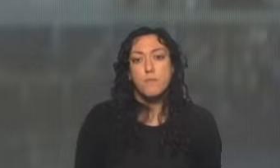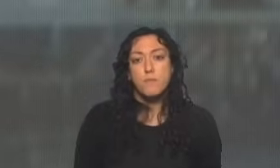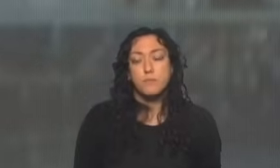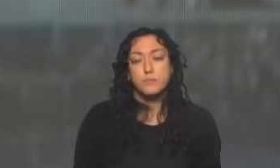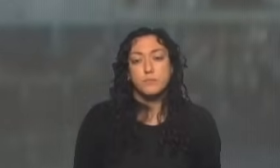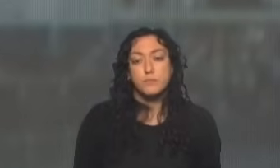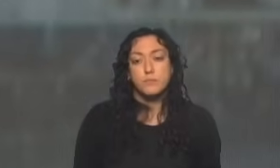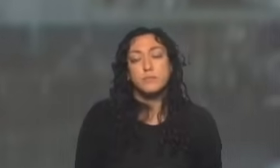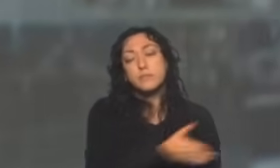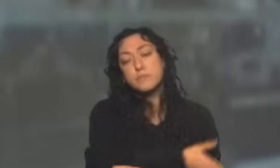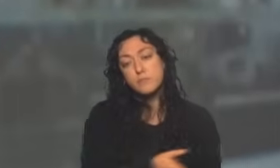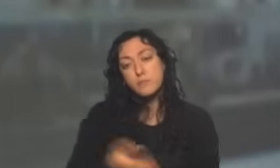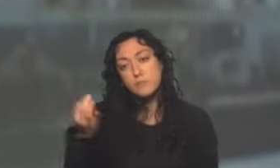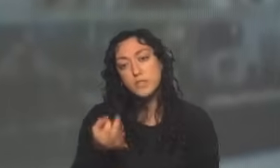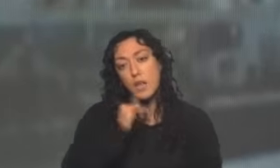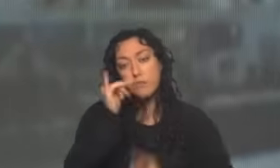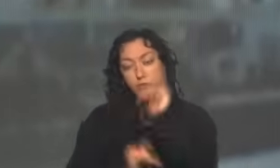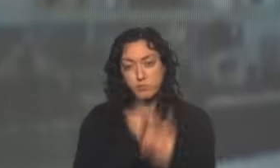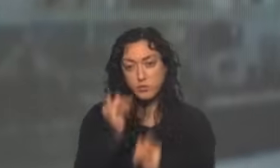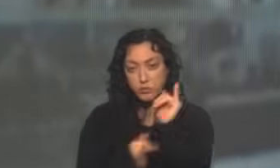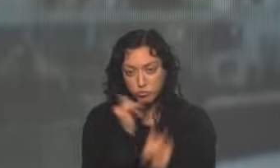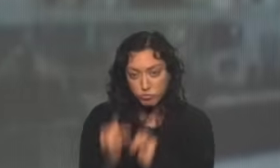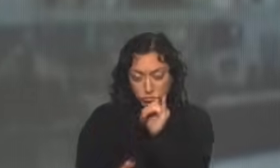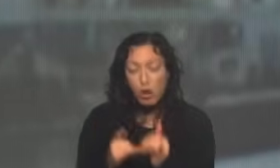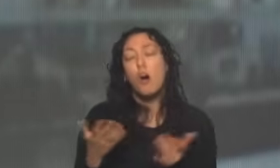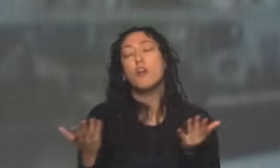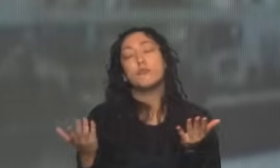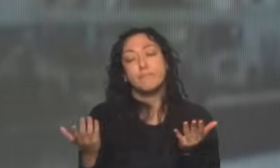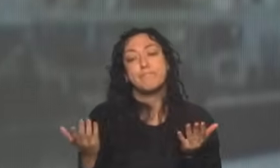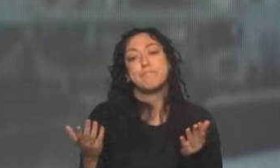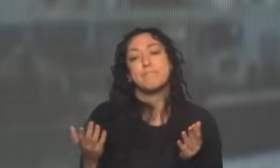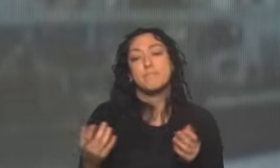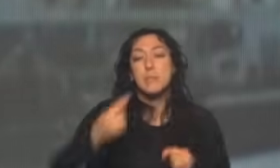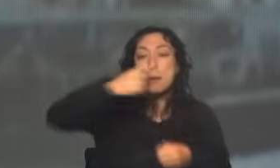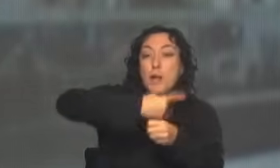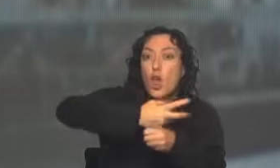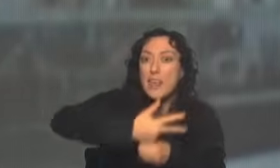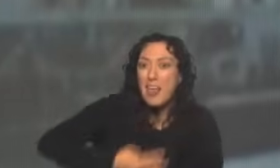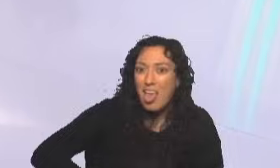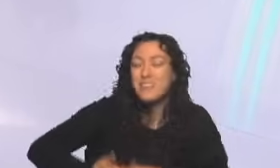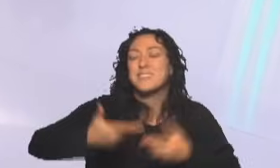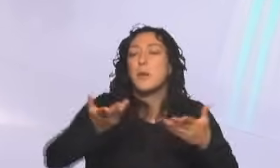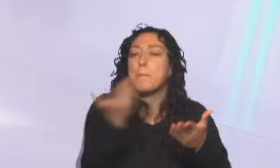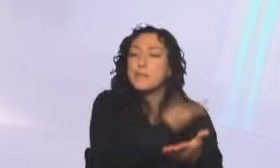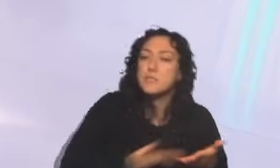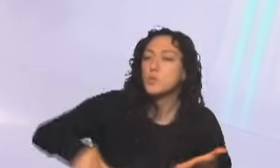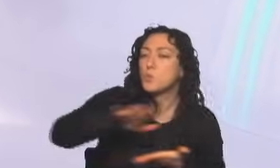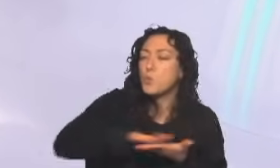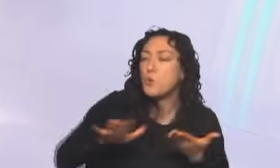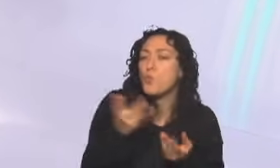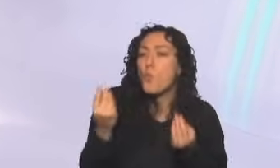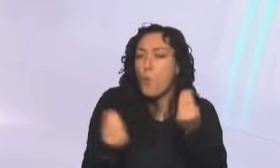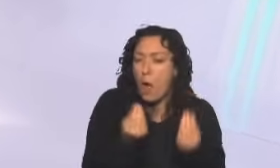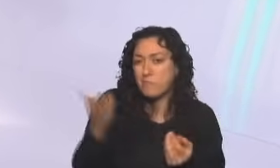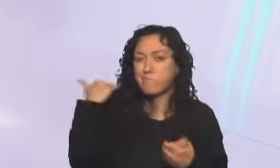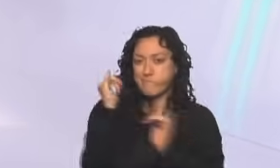Bueno, allí le contábamos en este informe especial cuáles serán justamente las prioridades del nuevo presidente. Hablamos,